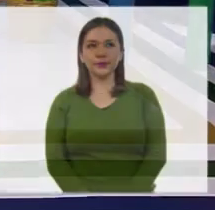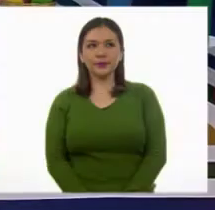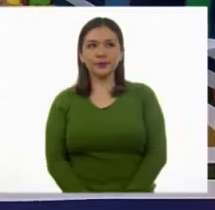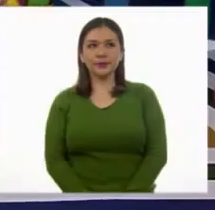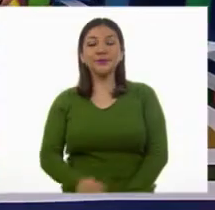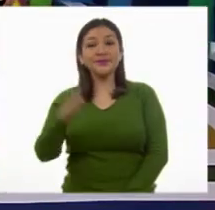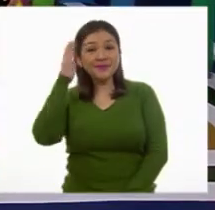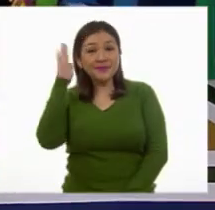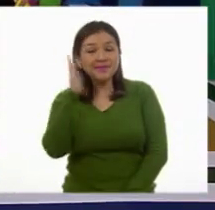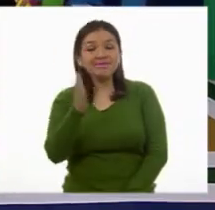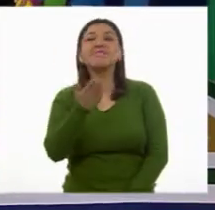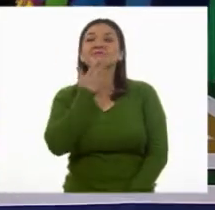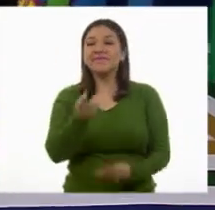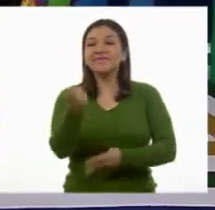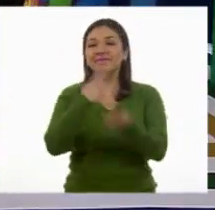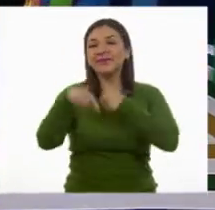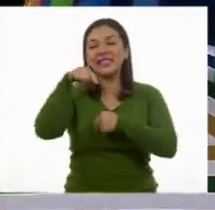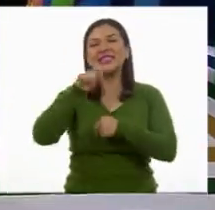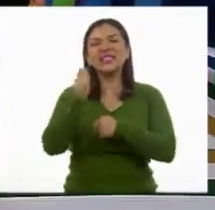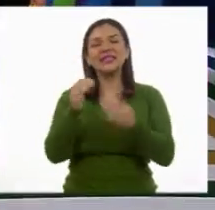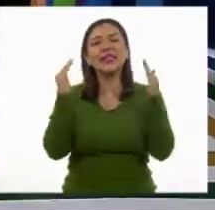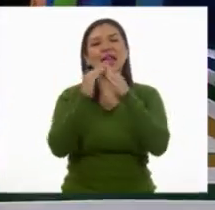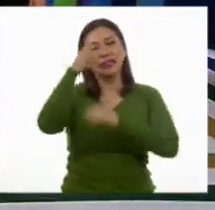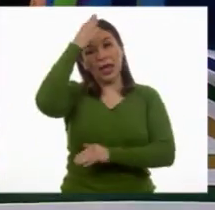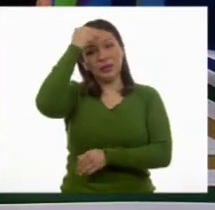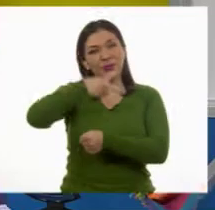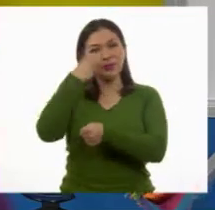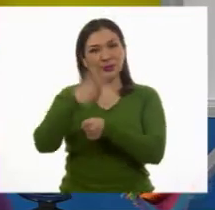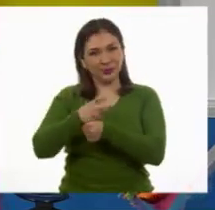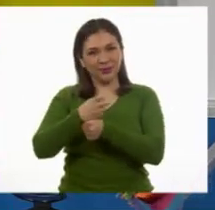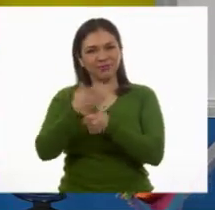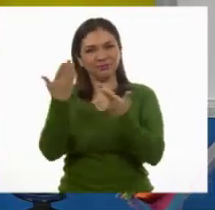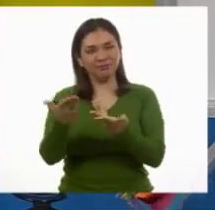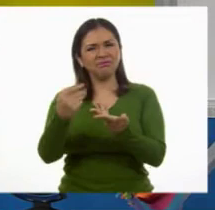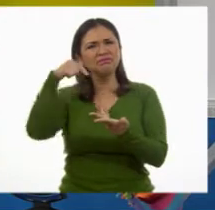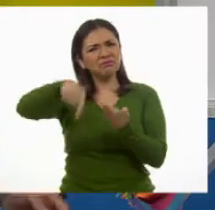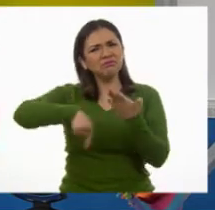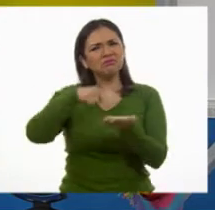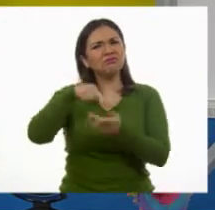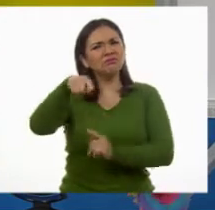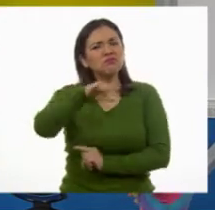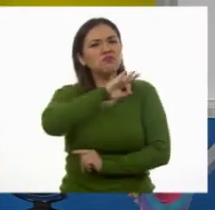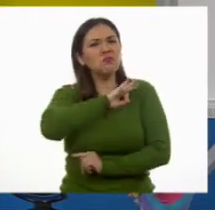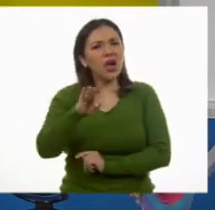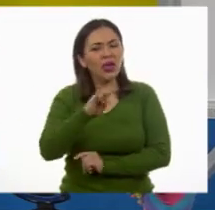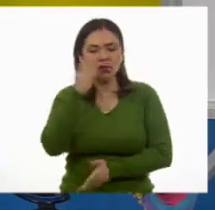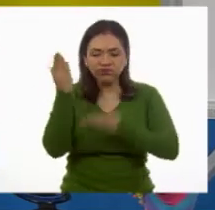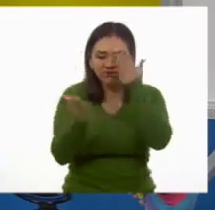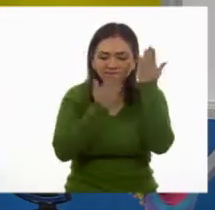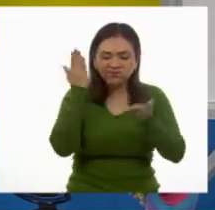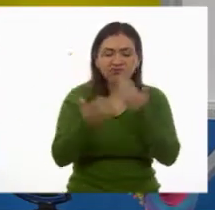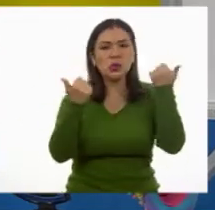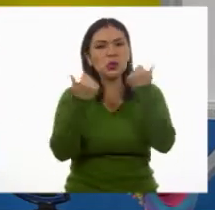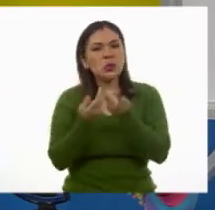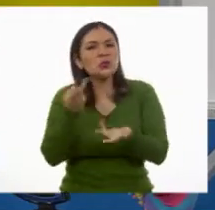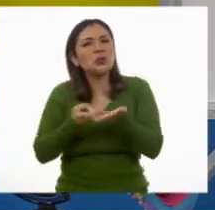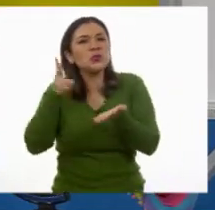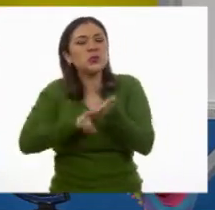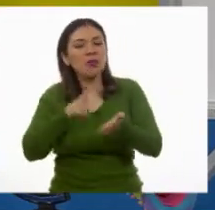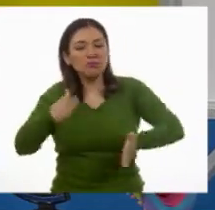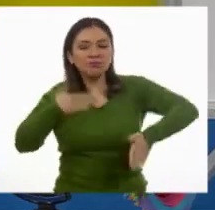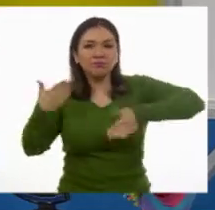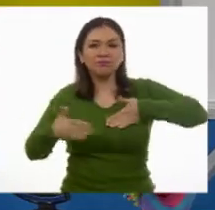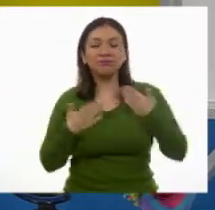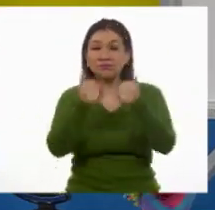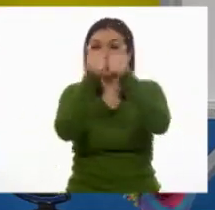Hola, les damos la bienvenida a Aprende en Casa 2, un espacio en el que vamos a poder estudiar y divertirnos desde